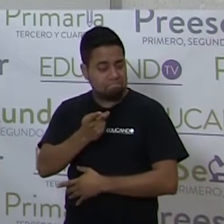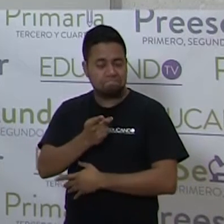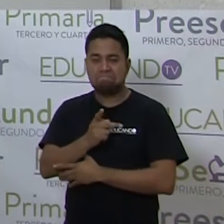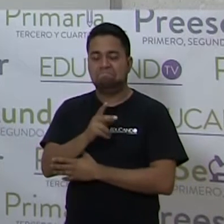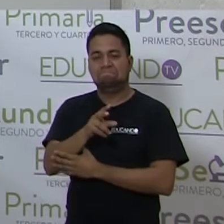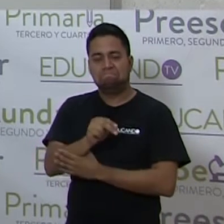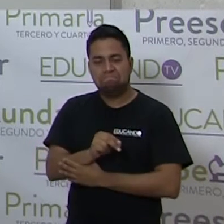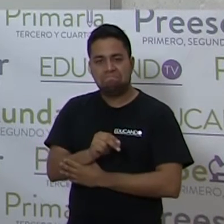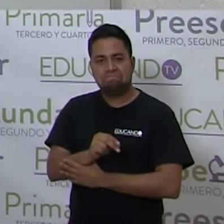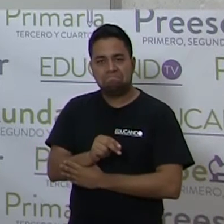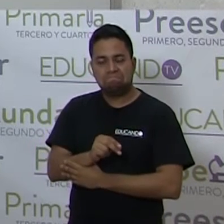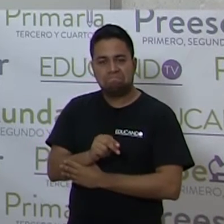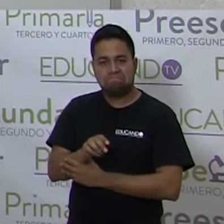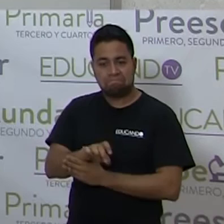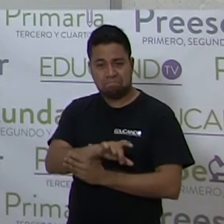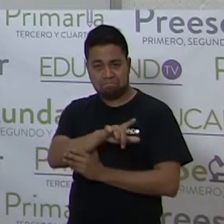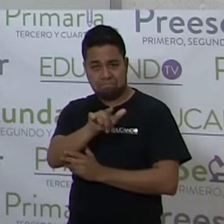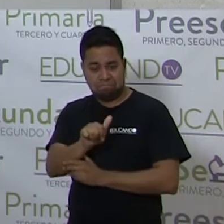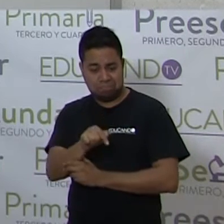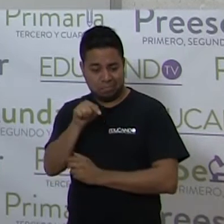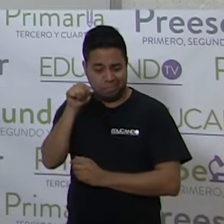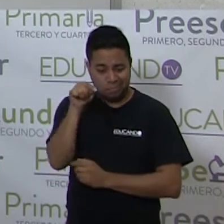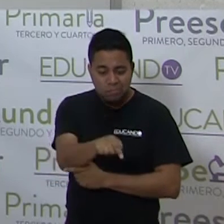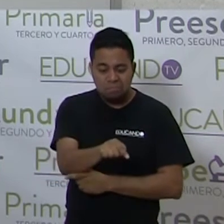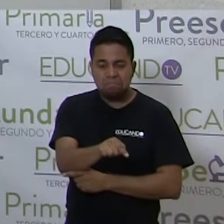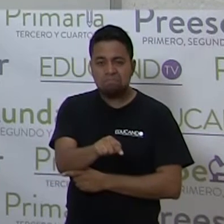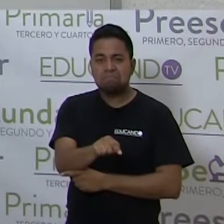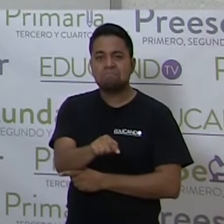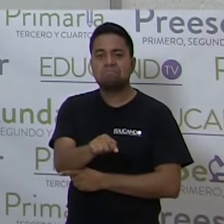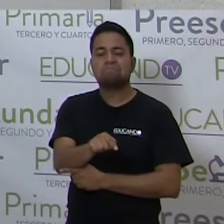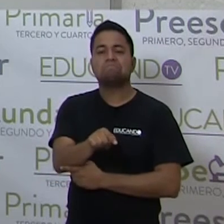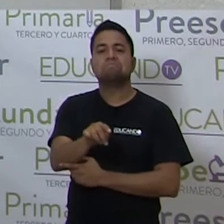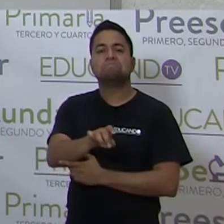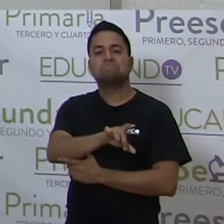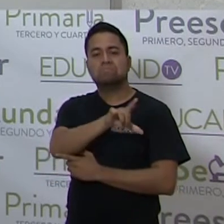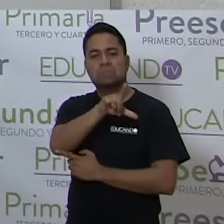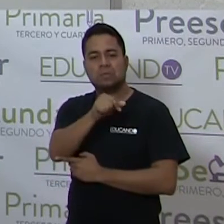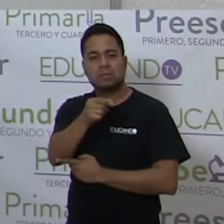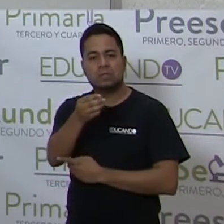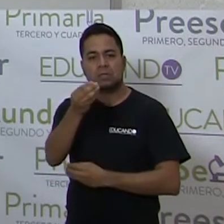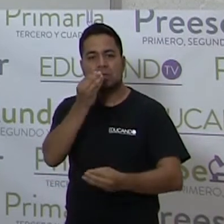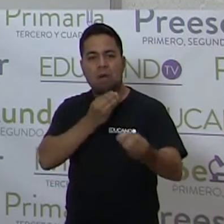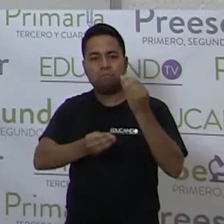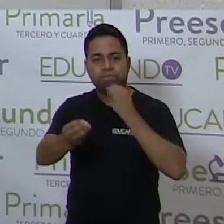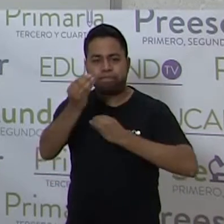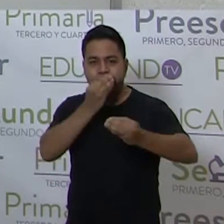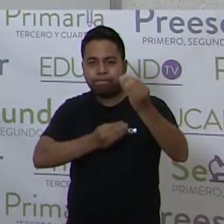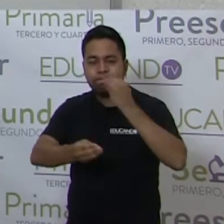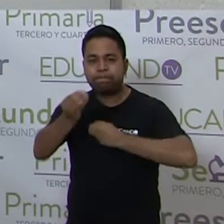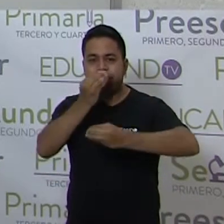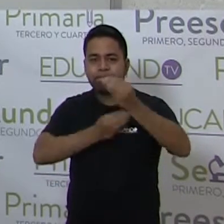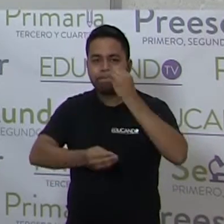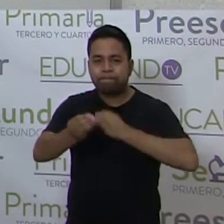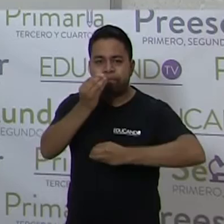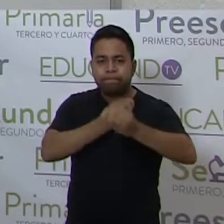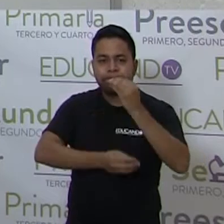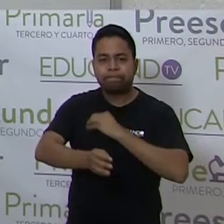fueron condenados a ser comidos y matados.